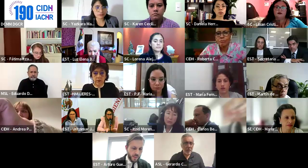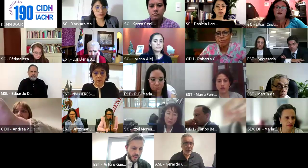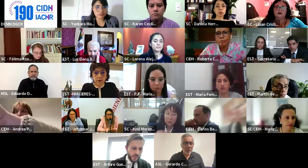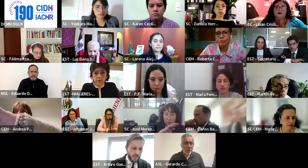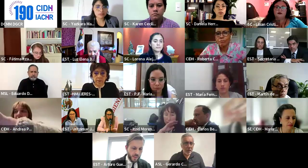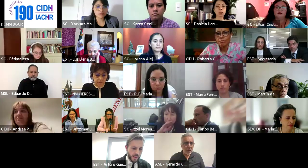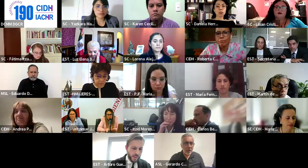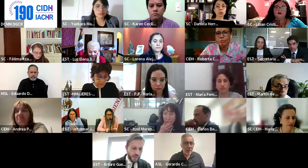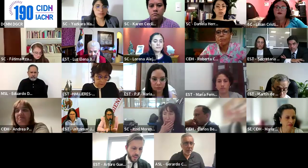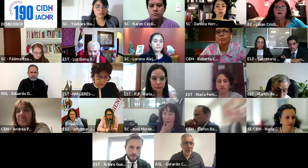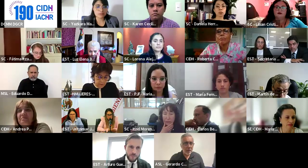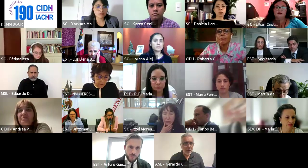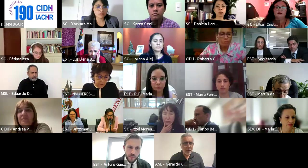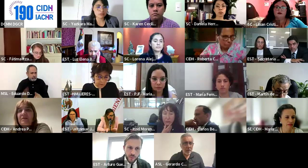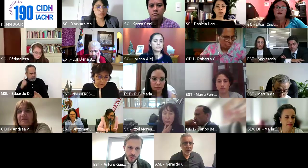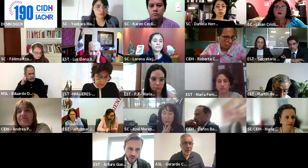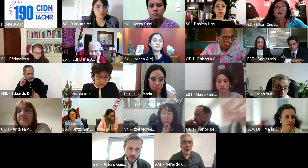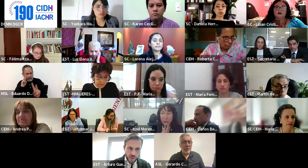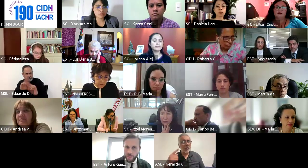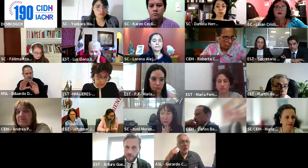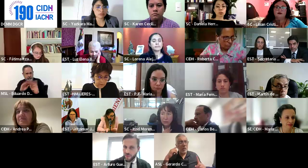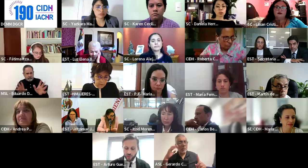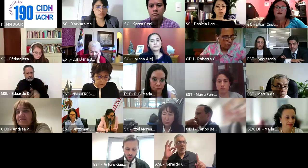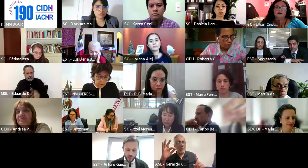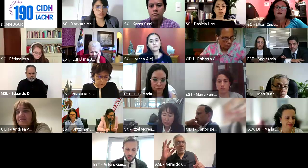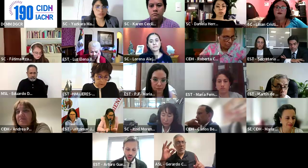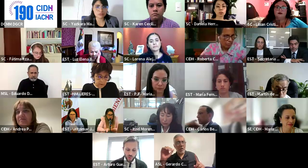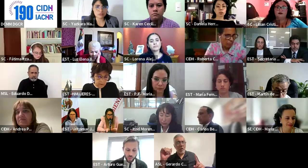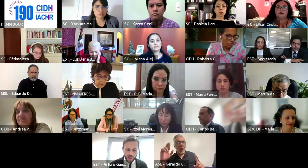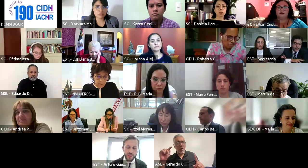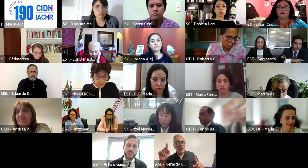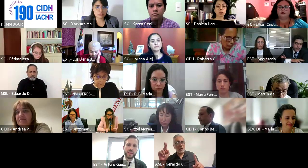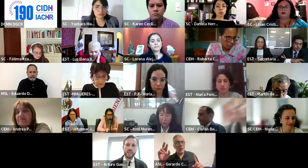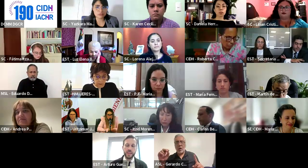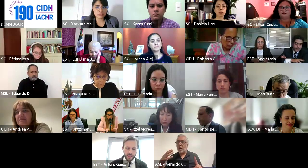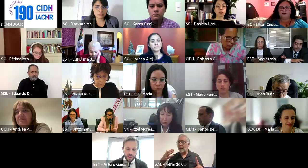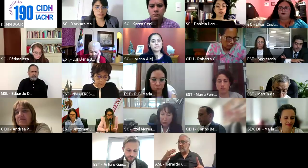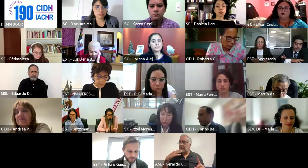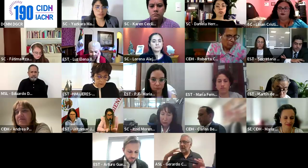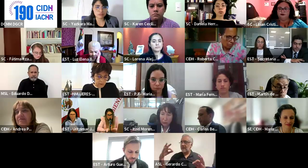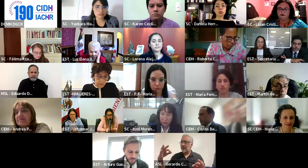Te escuchamos y te vemos, Arturo. Ah, perfecto, continúo, una disculpa.